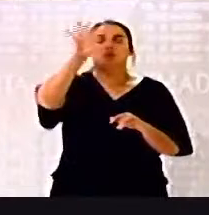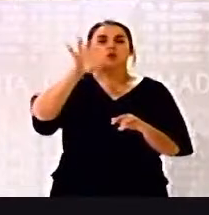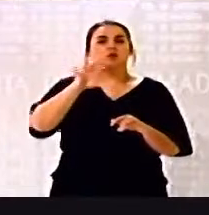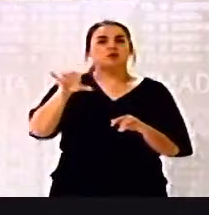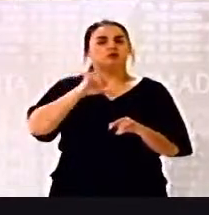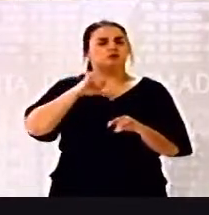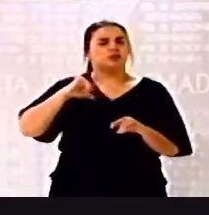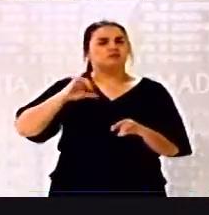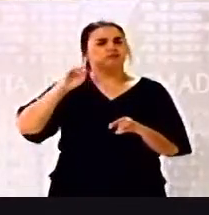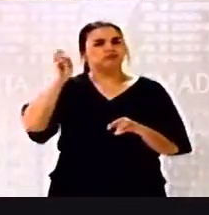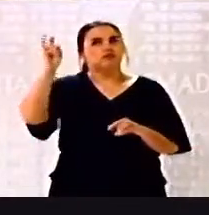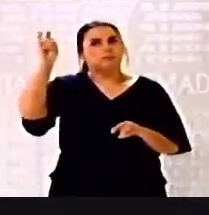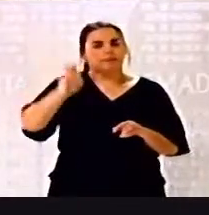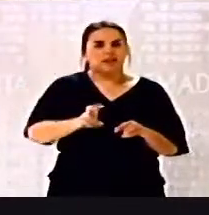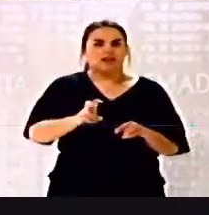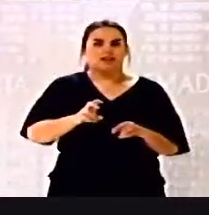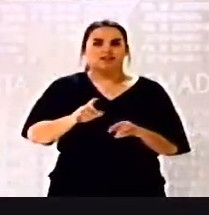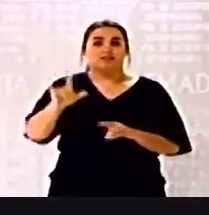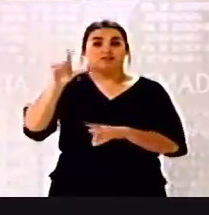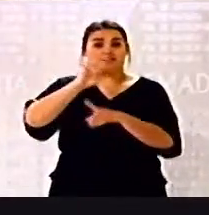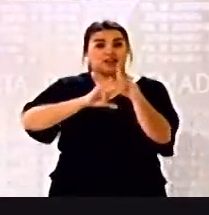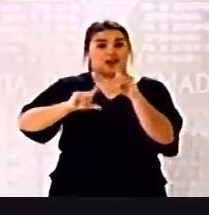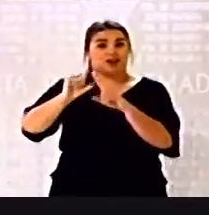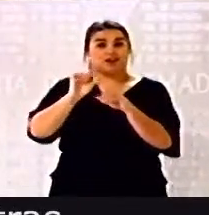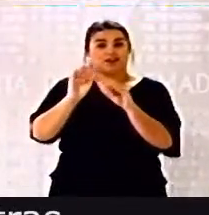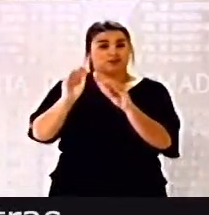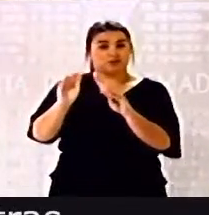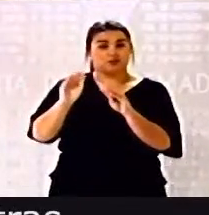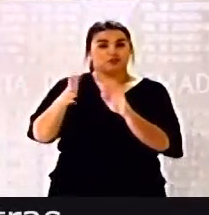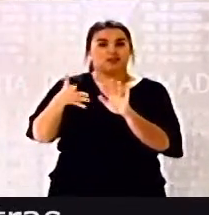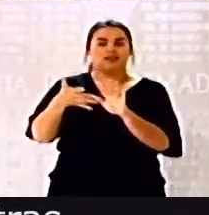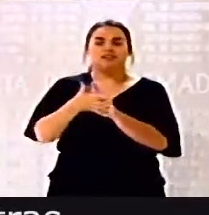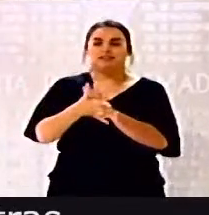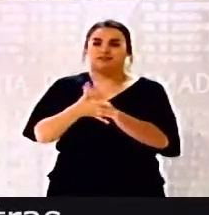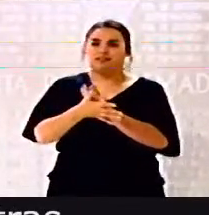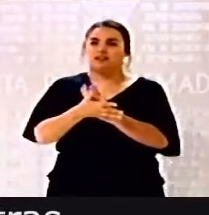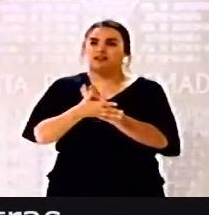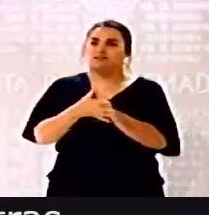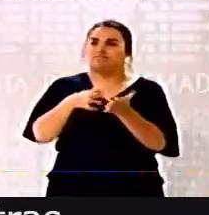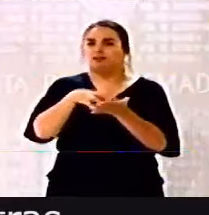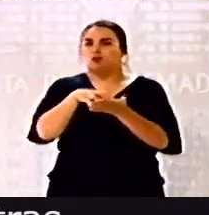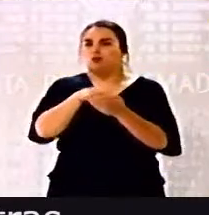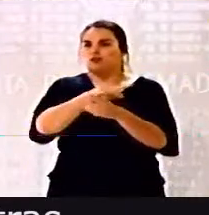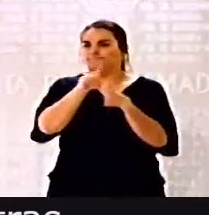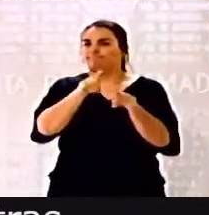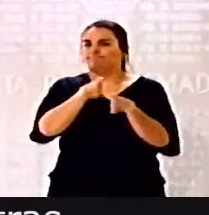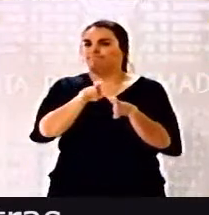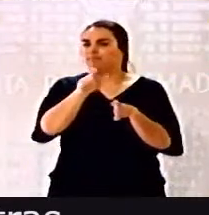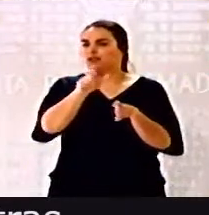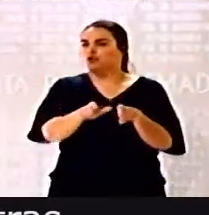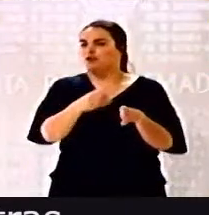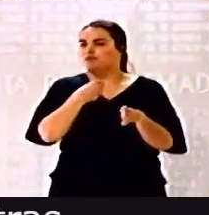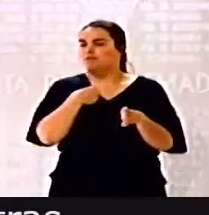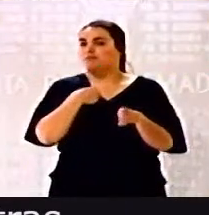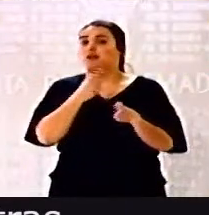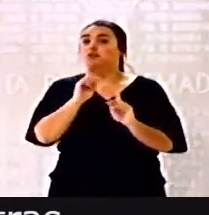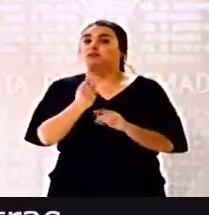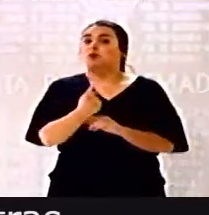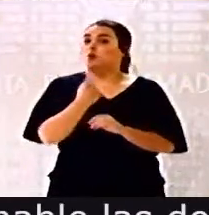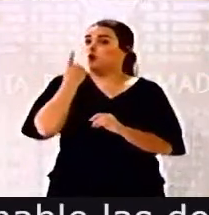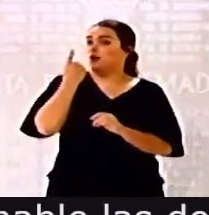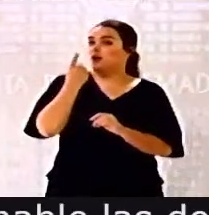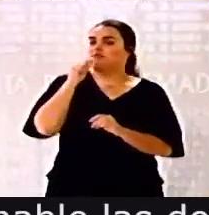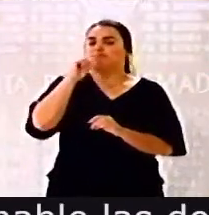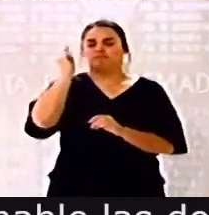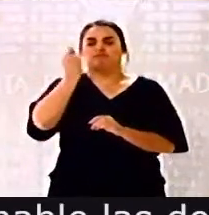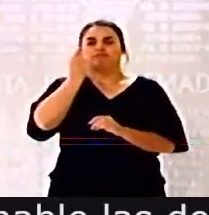autónomas cuyo viaje pues es más cuestionable las 2 personas y solo una persona se ha